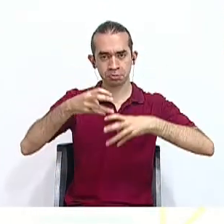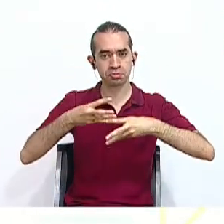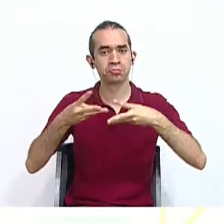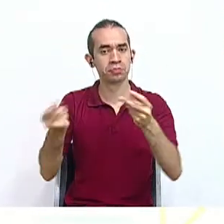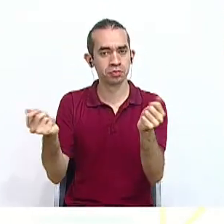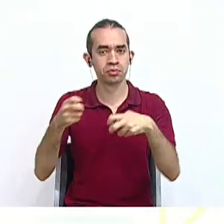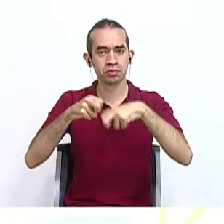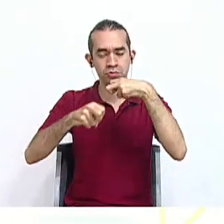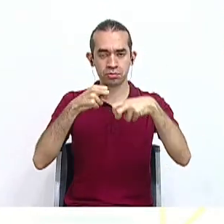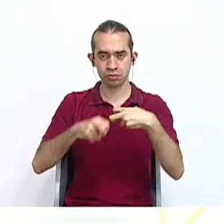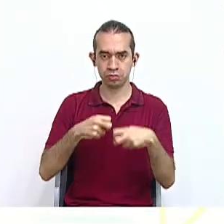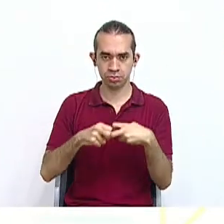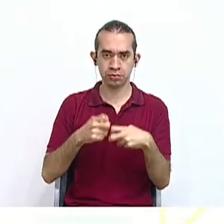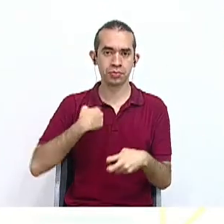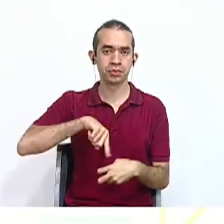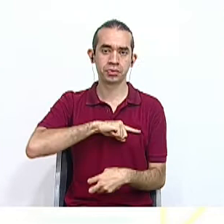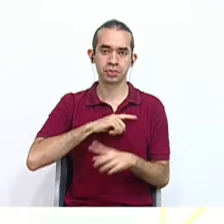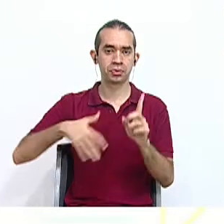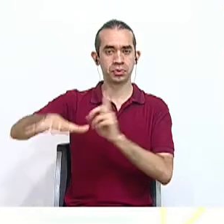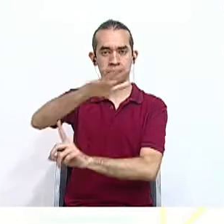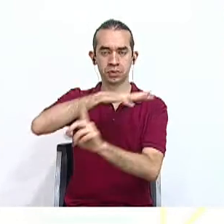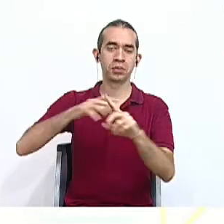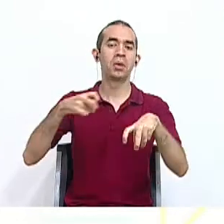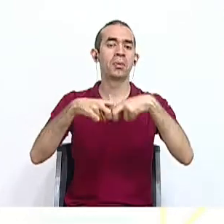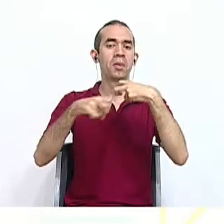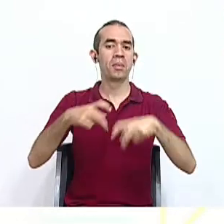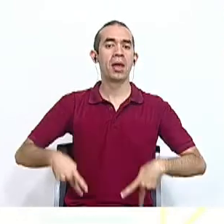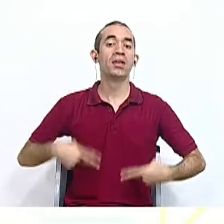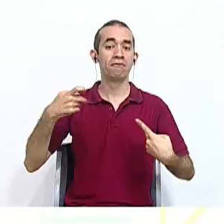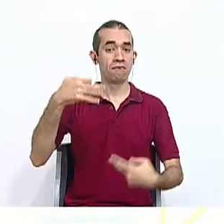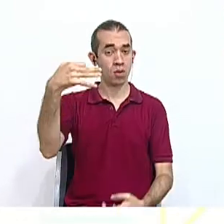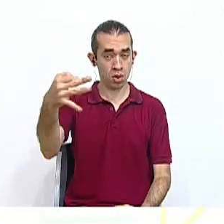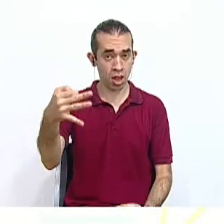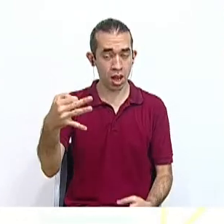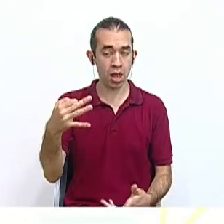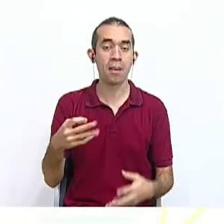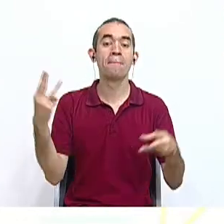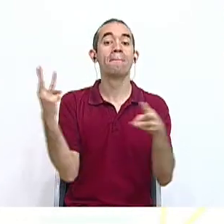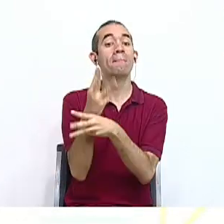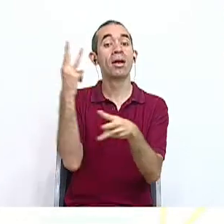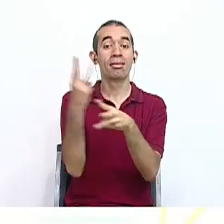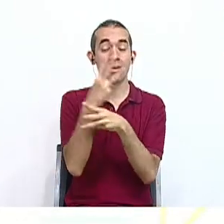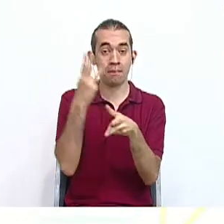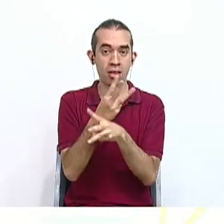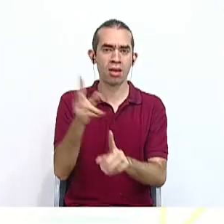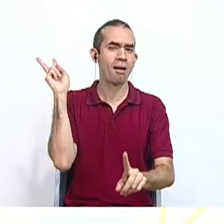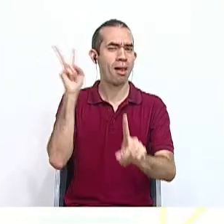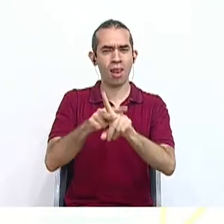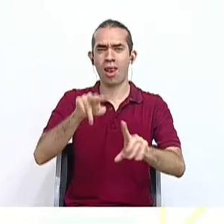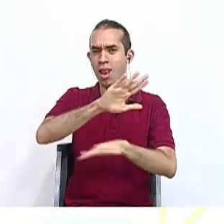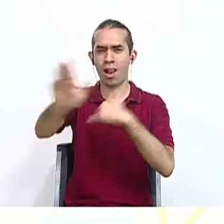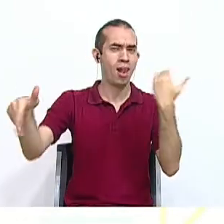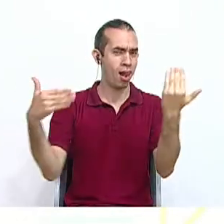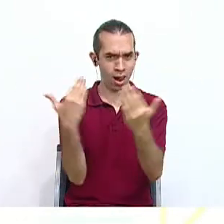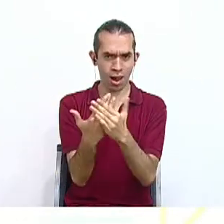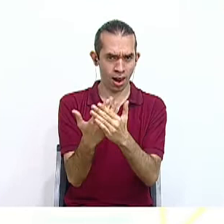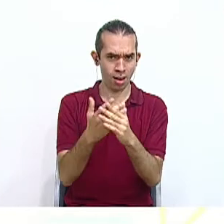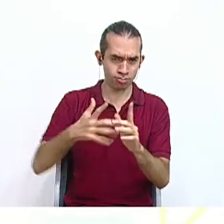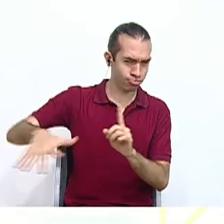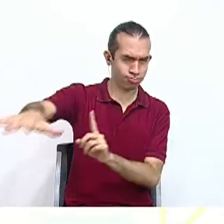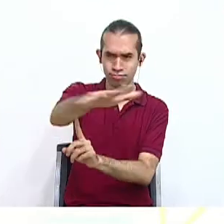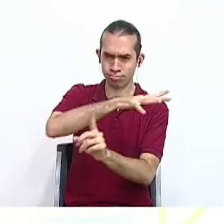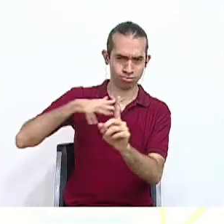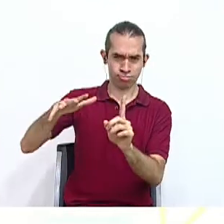resolver problemas de nuestro entorno, problemas de nuestra vida cotidiana. La matemática se aplica en todo lo que nos